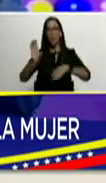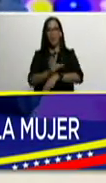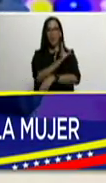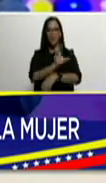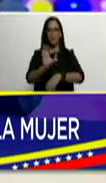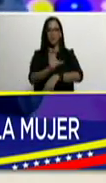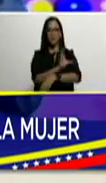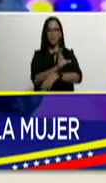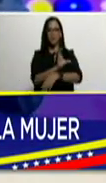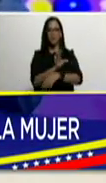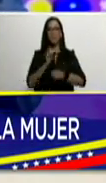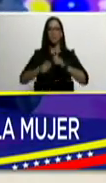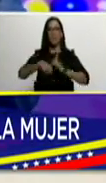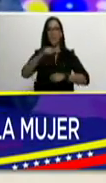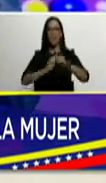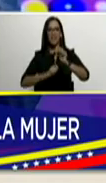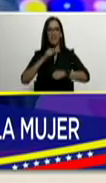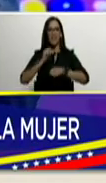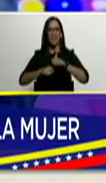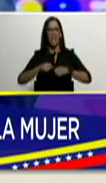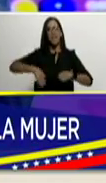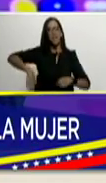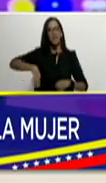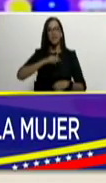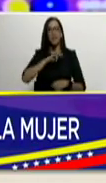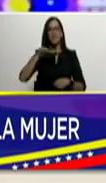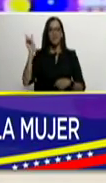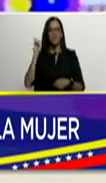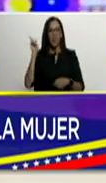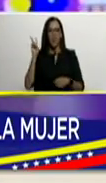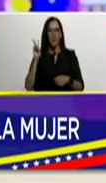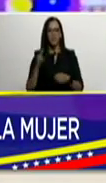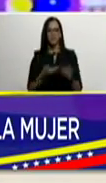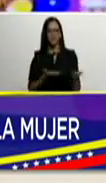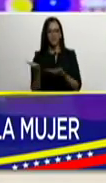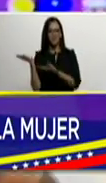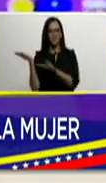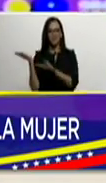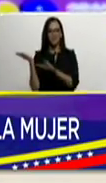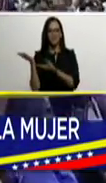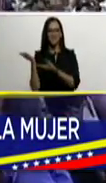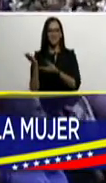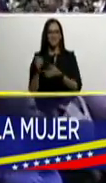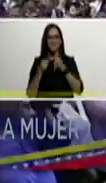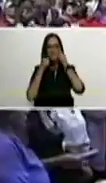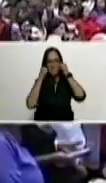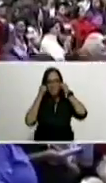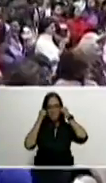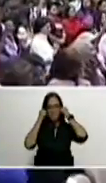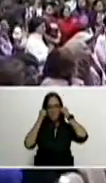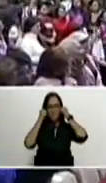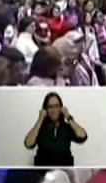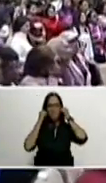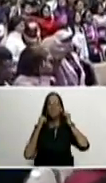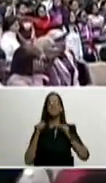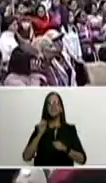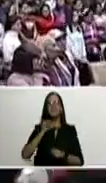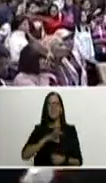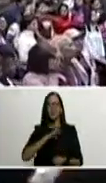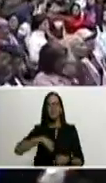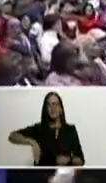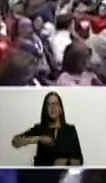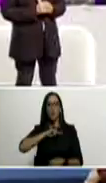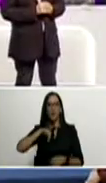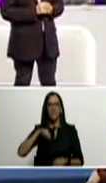canto de la gaita El Esequibo es Venezuela. ¡Adelante! Sí, señor, el Esequibo es